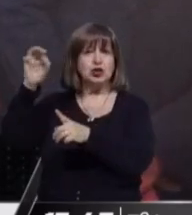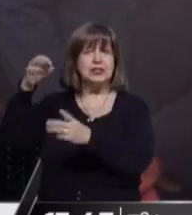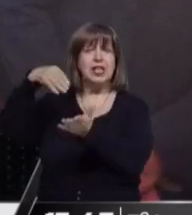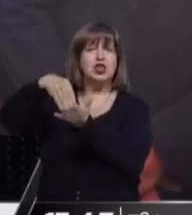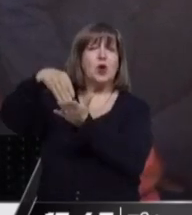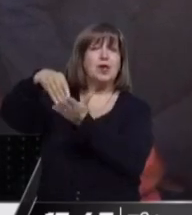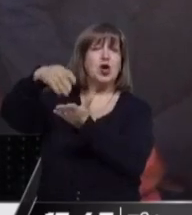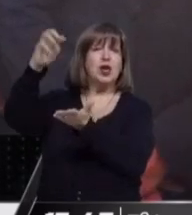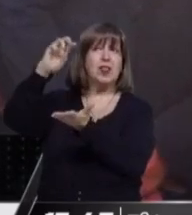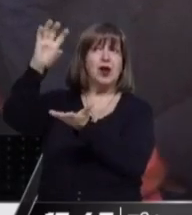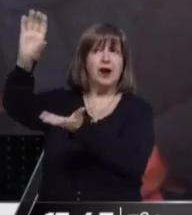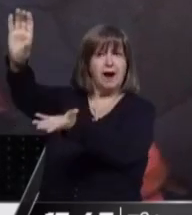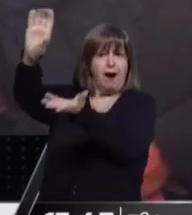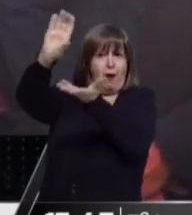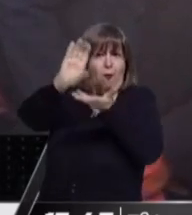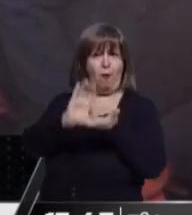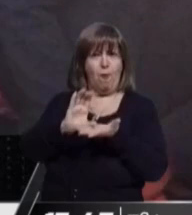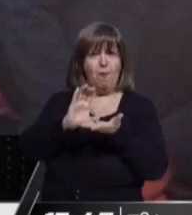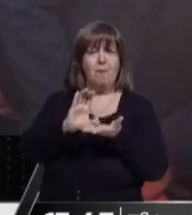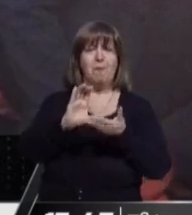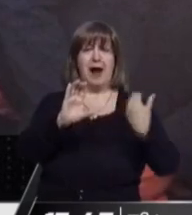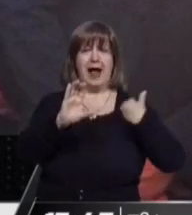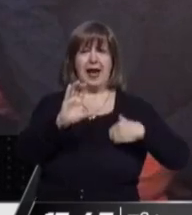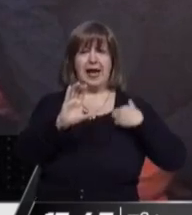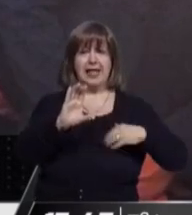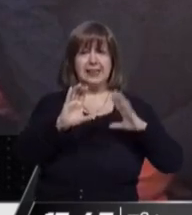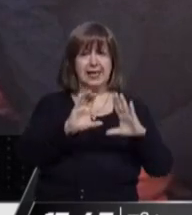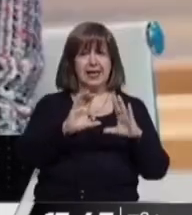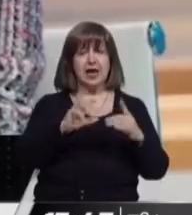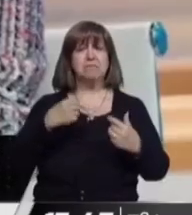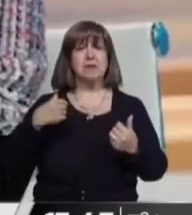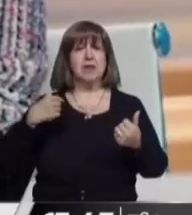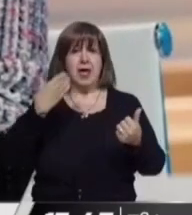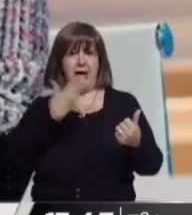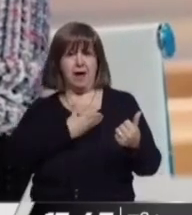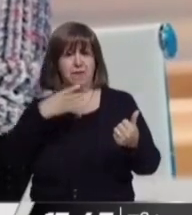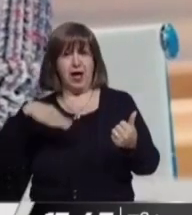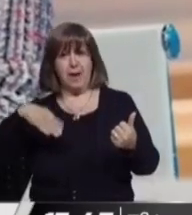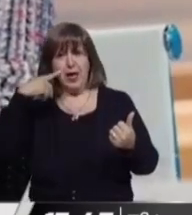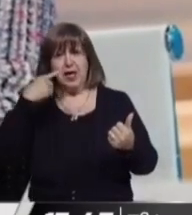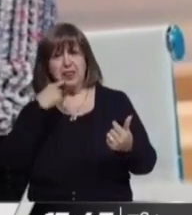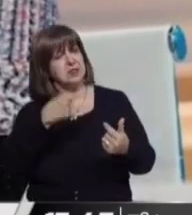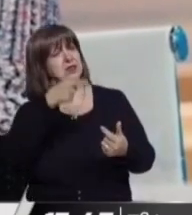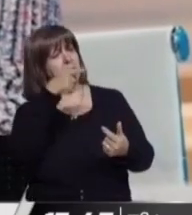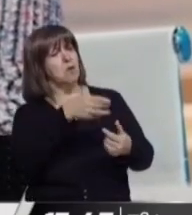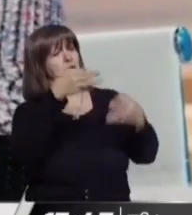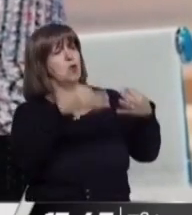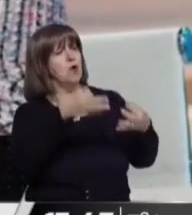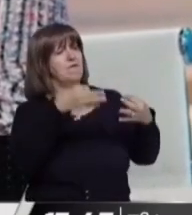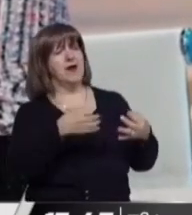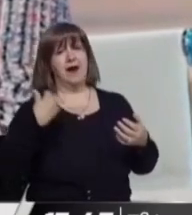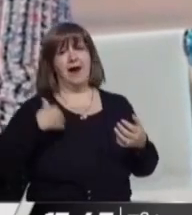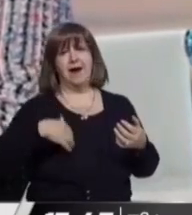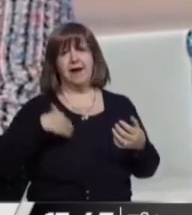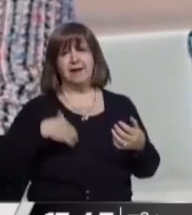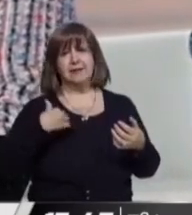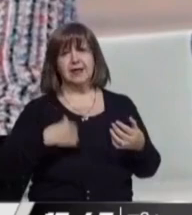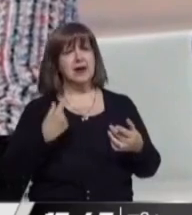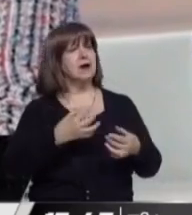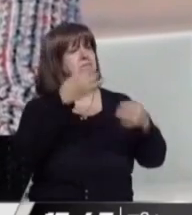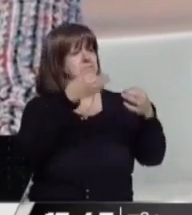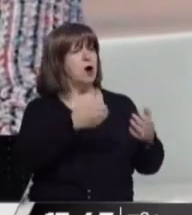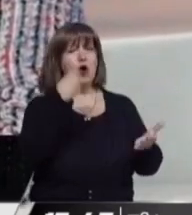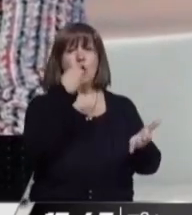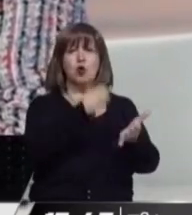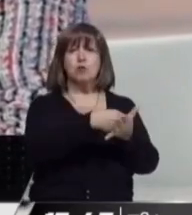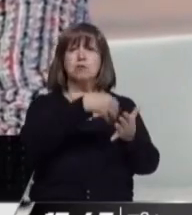800 millones de dólares. ¿Qué dicen desde el organismo? ¿Hay mejores resultados de lo que estaban esperando en el fondo? Aseguran que el país ha